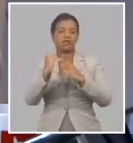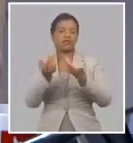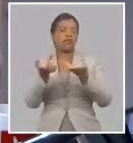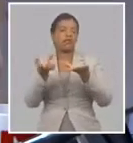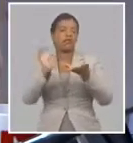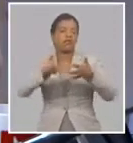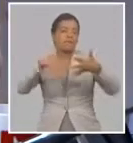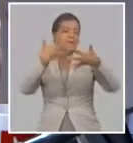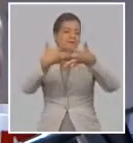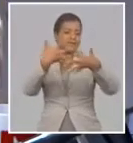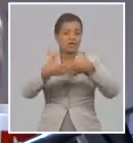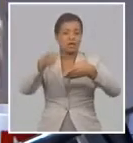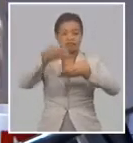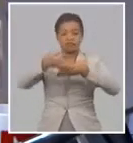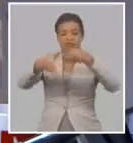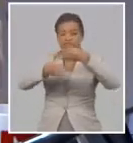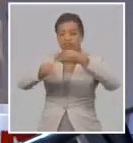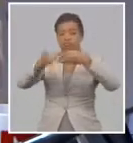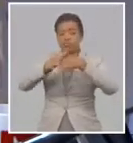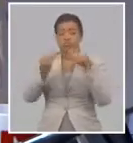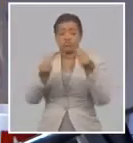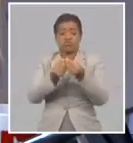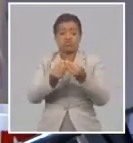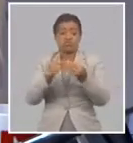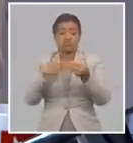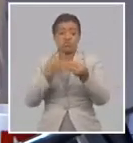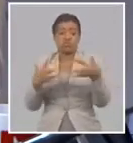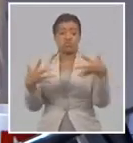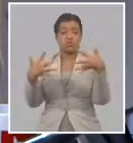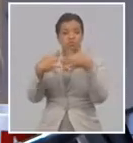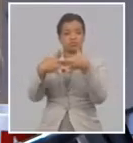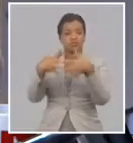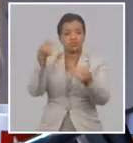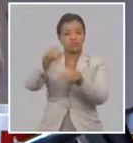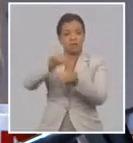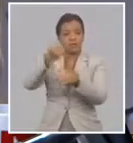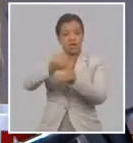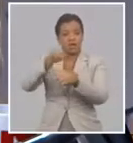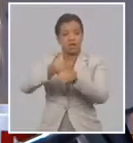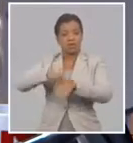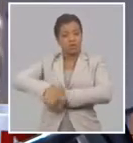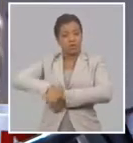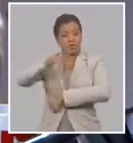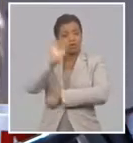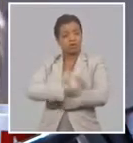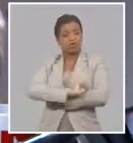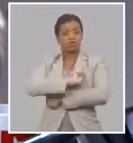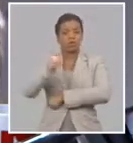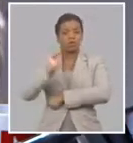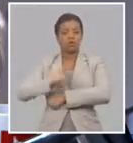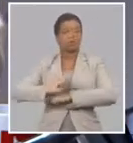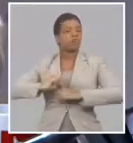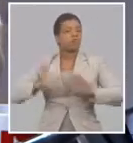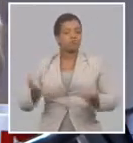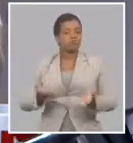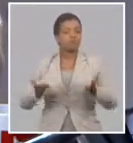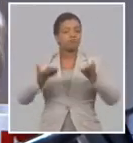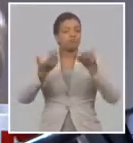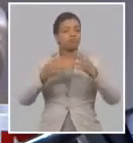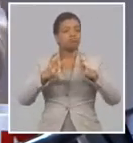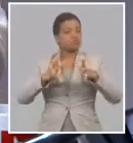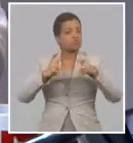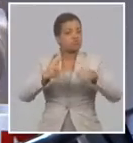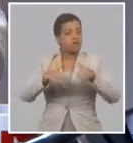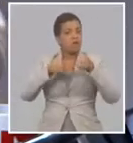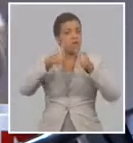construcción que de conjunto con todos los trabajadores del sector de la aviación han logrado encaminar tareas que permitirán por